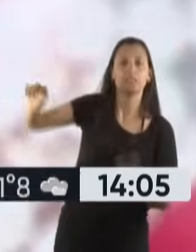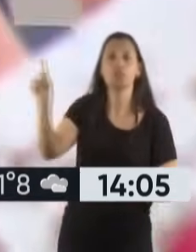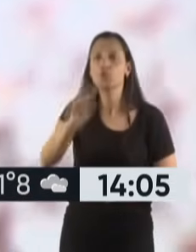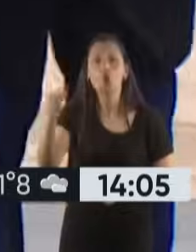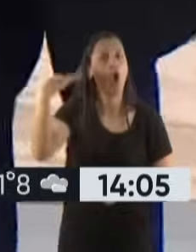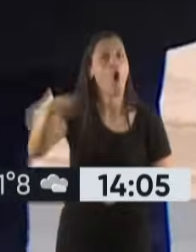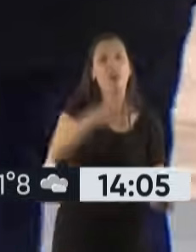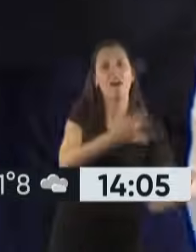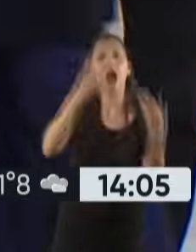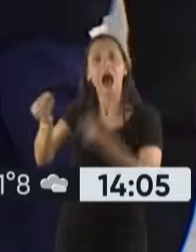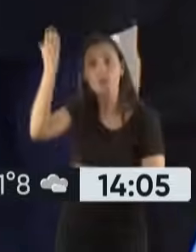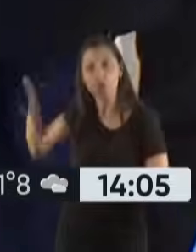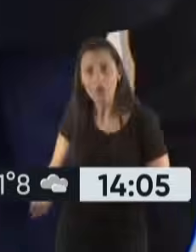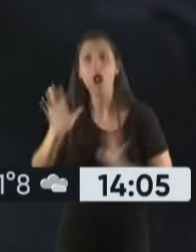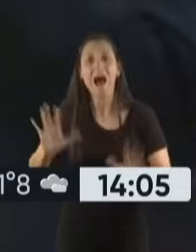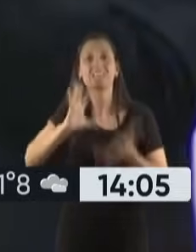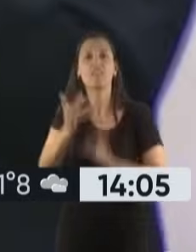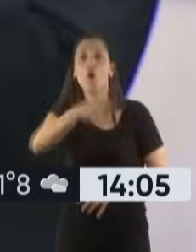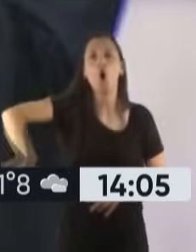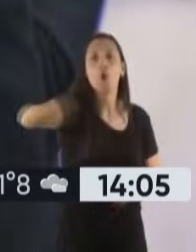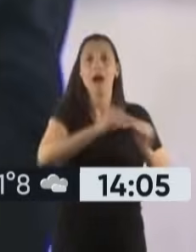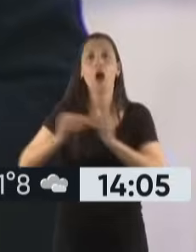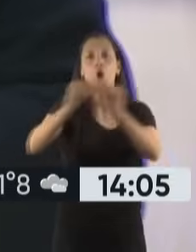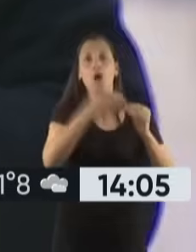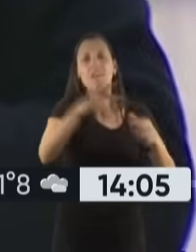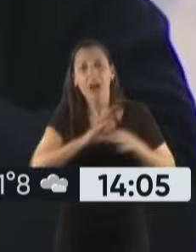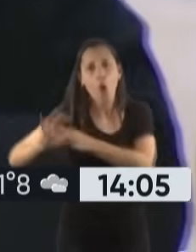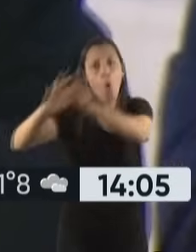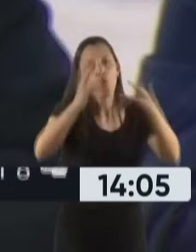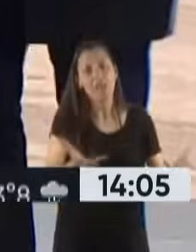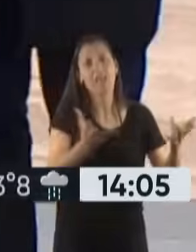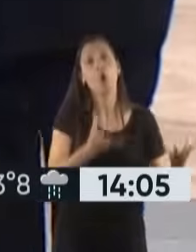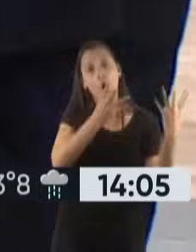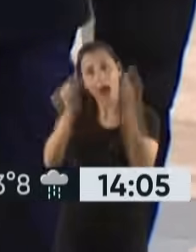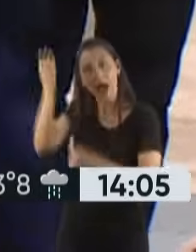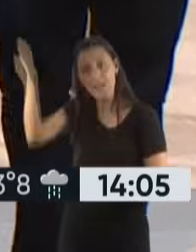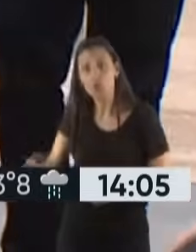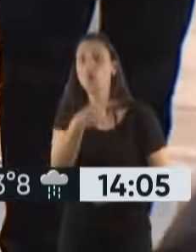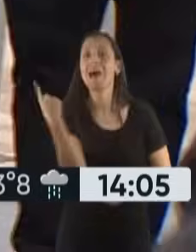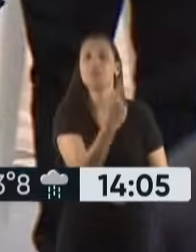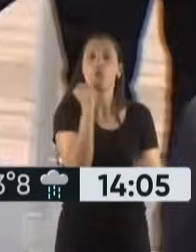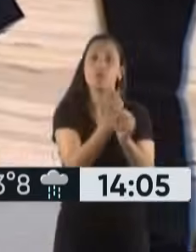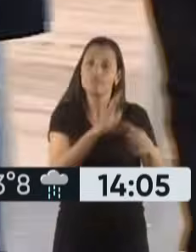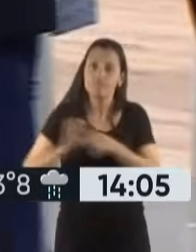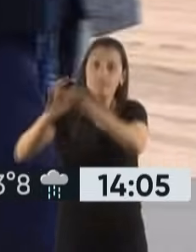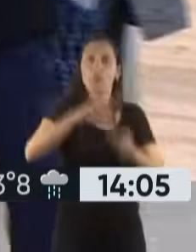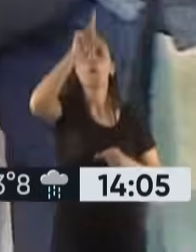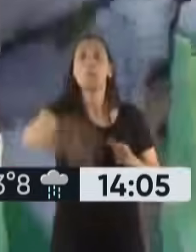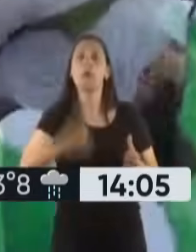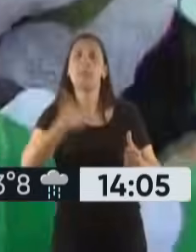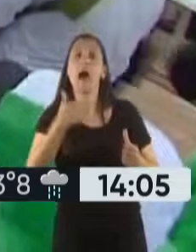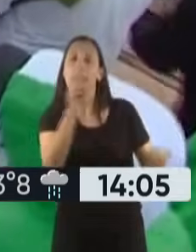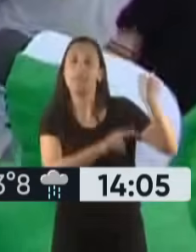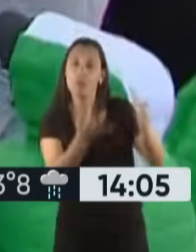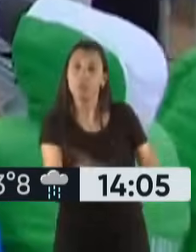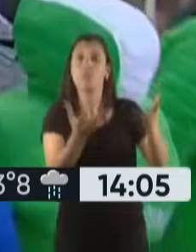que cuestionarlo, solo debemos ayudarlo. Todos de pie, todos a convencer a la Argentina para que